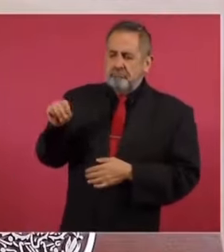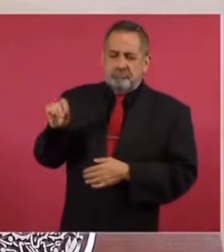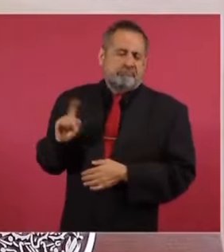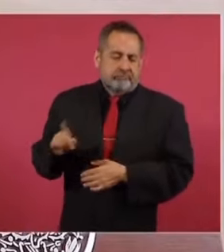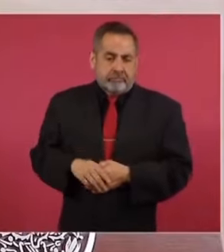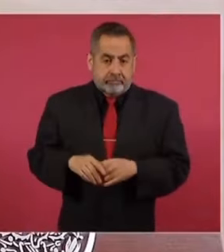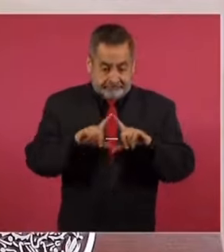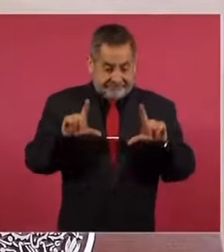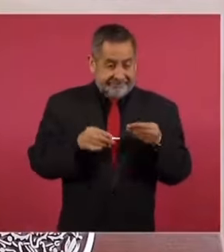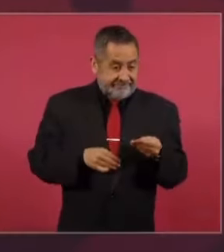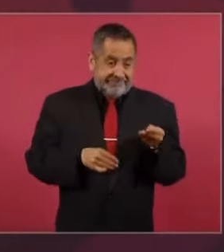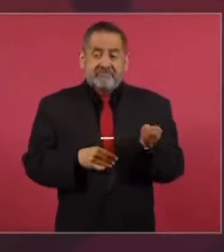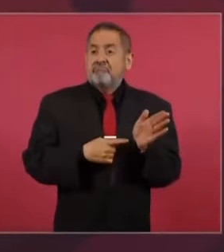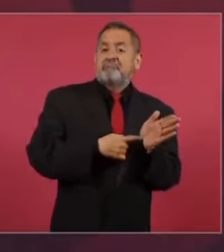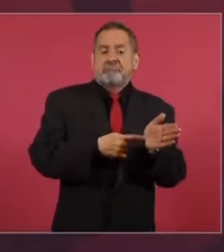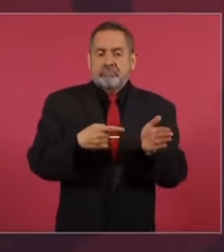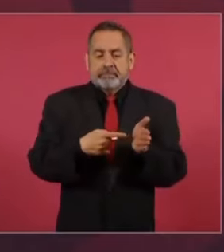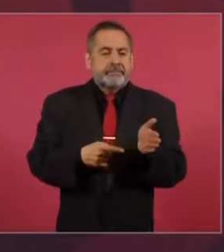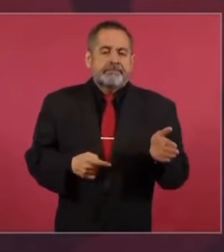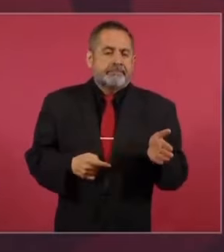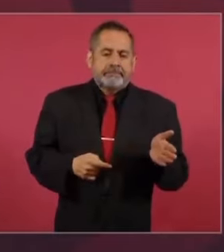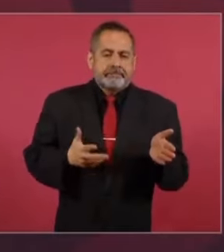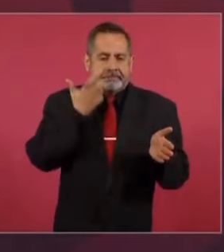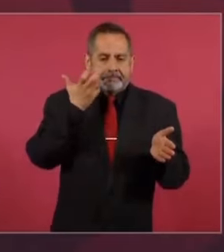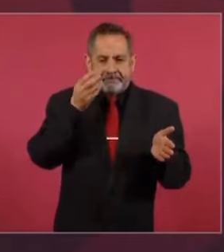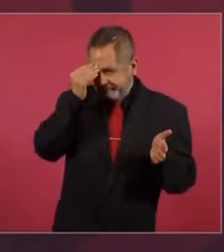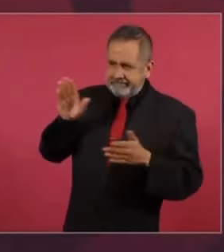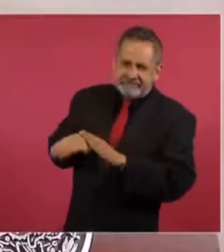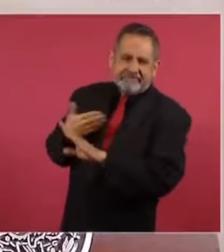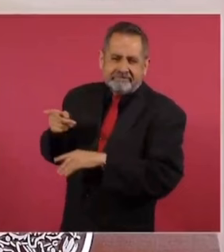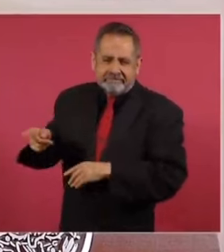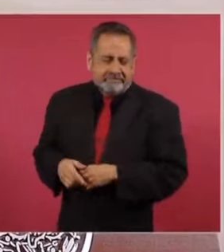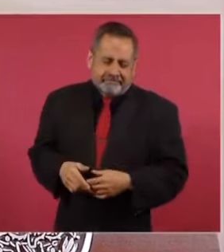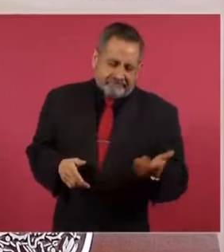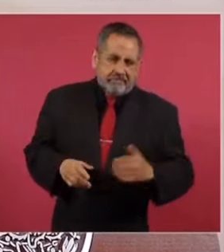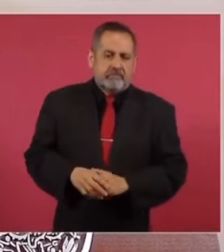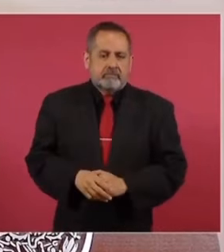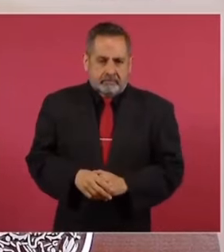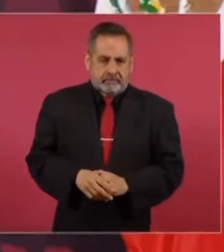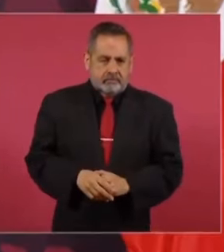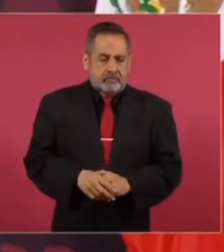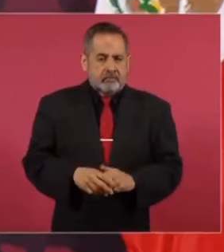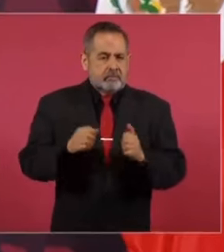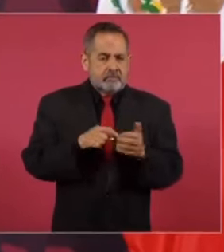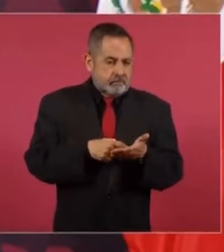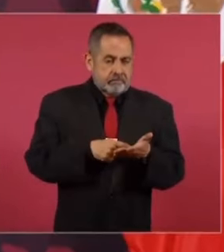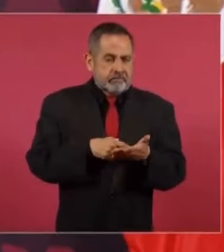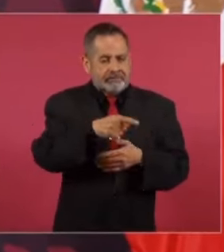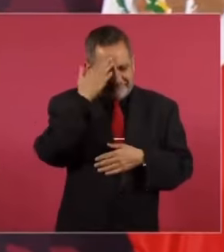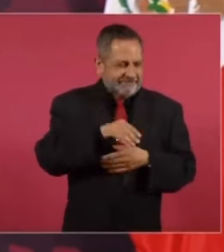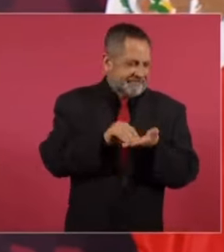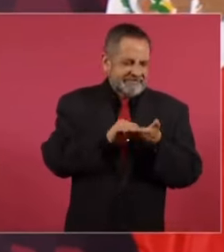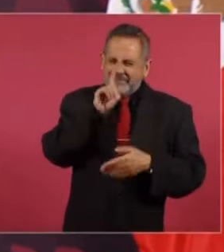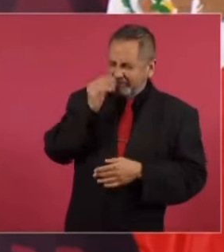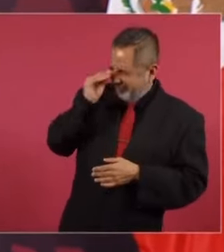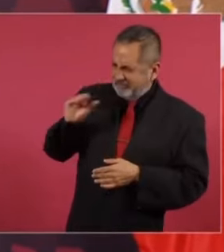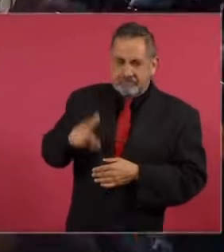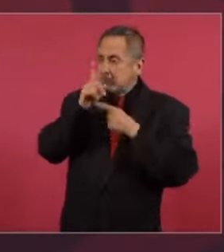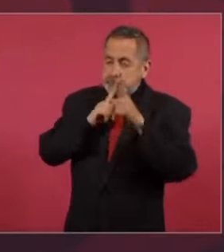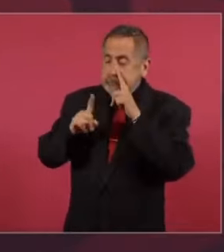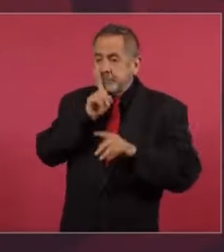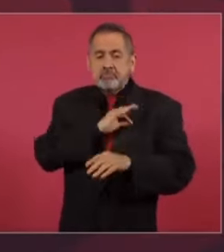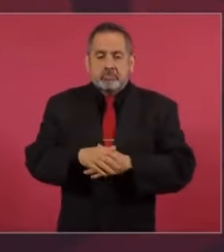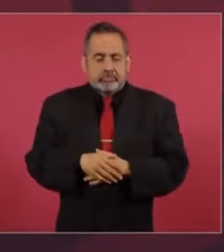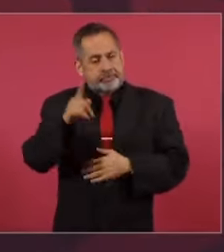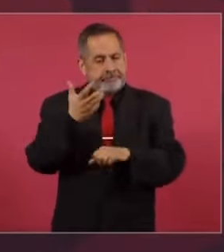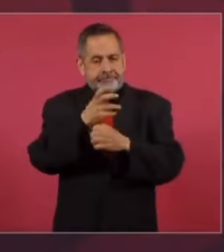tarjeta la saca este abogado con propósitos de dañarme. Bajo la consigna de que la calumnia cuando no mancha tizna. Entonces, sí, lo voy a demandar